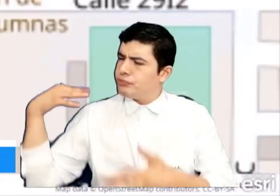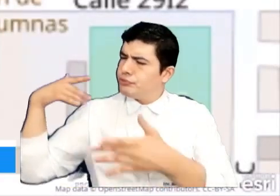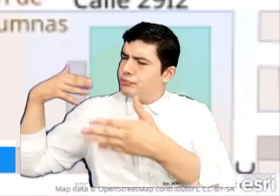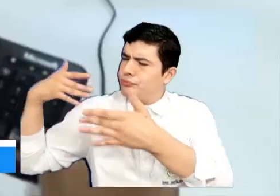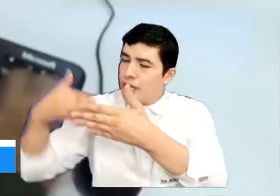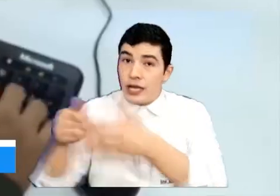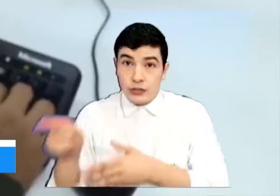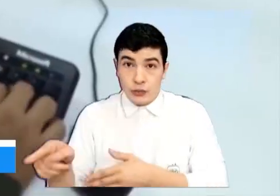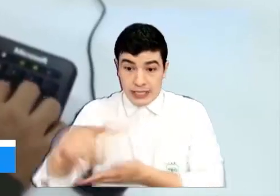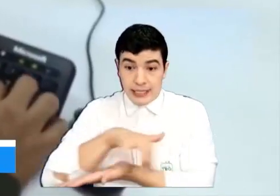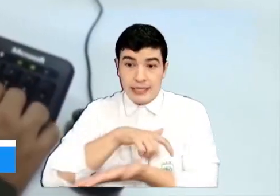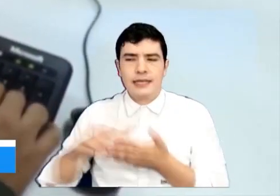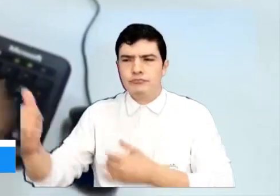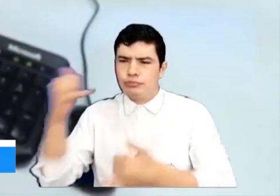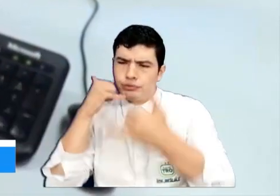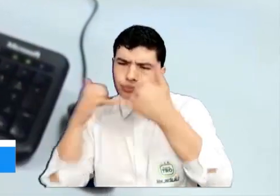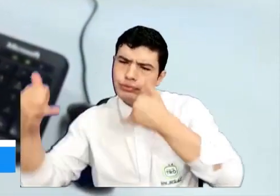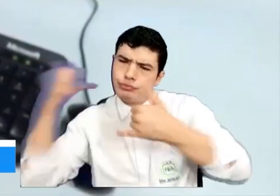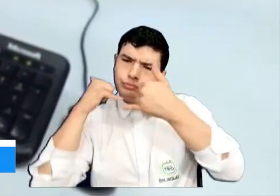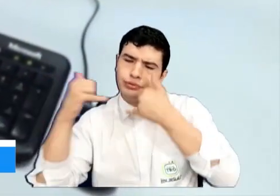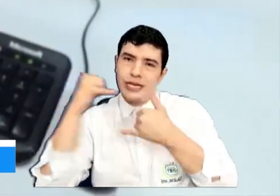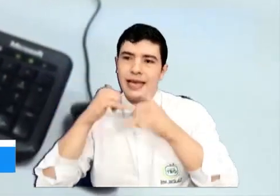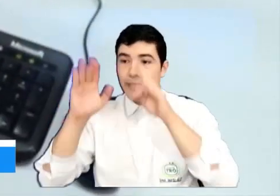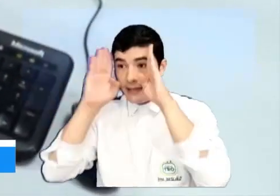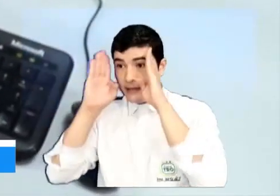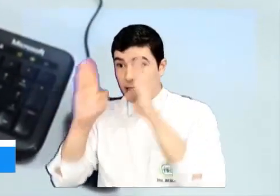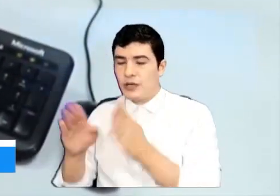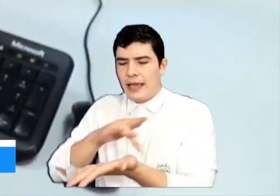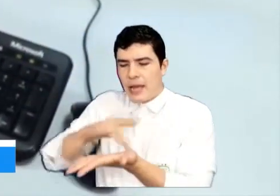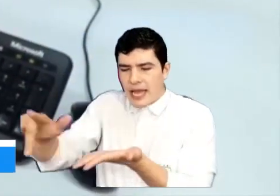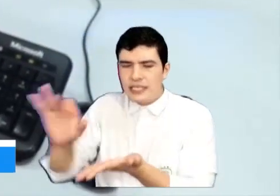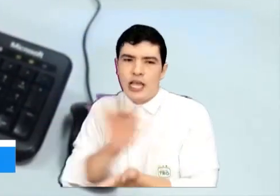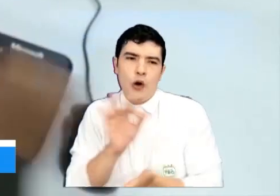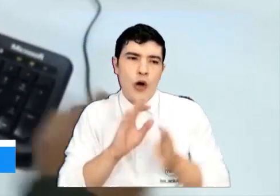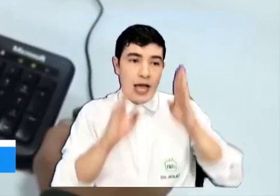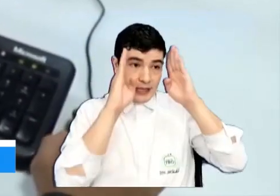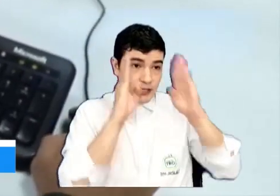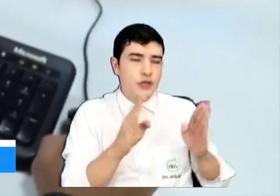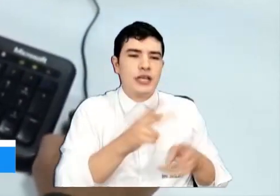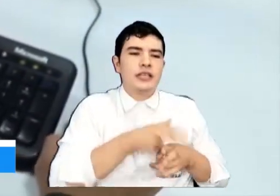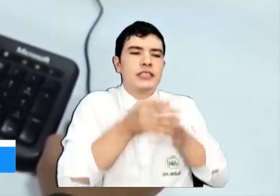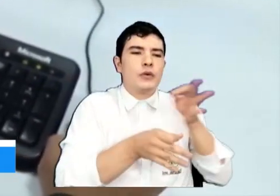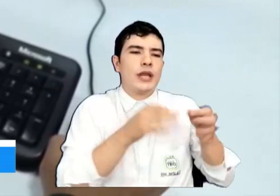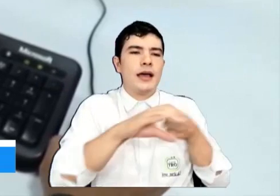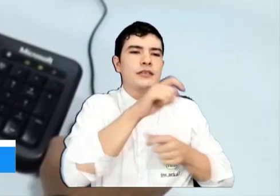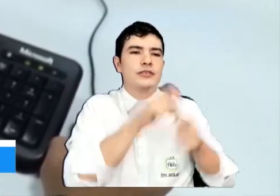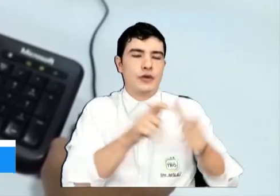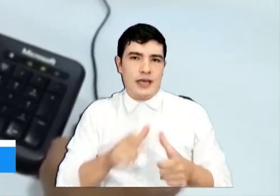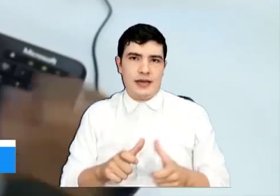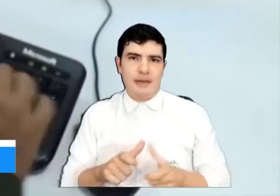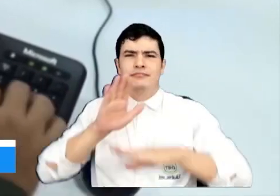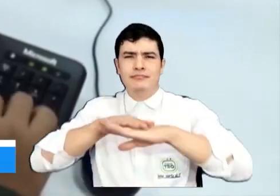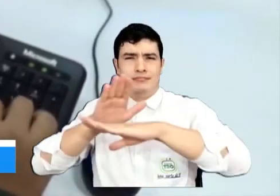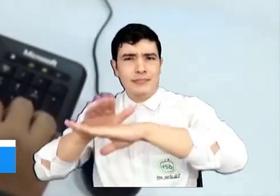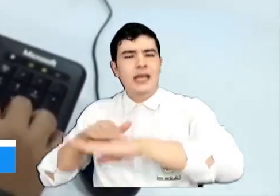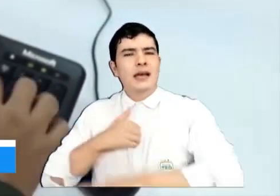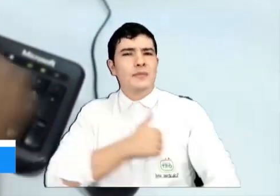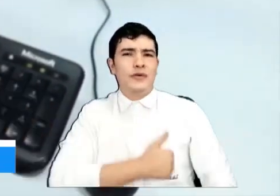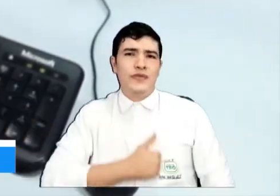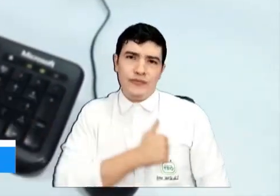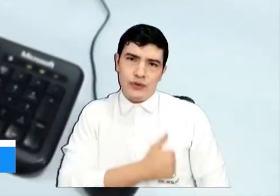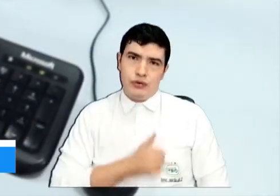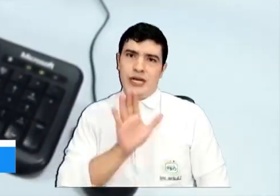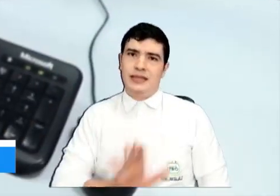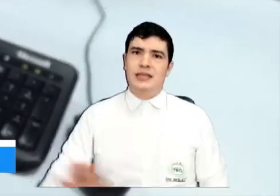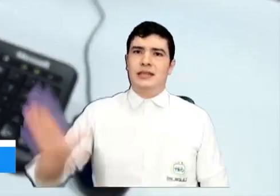importante el buen uso, de lo contrario se puede dar aplicación al Código Nacional de Convivencia y Seguridad Ciudadana por el mal uso del 123. Hemos